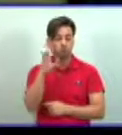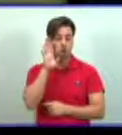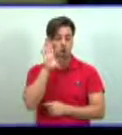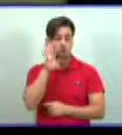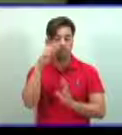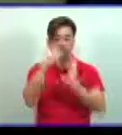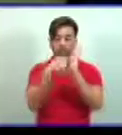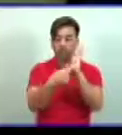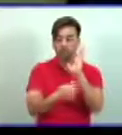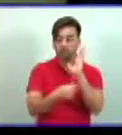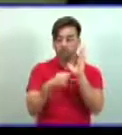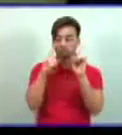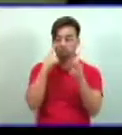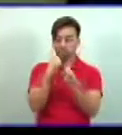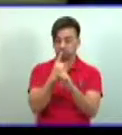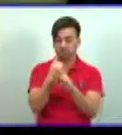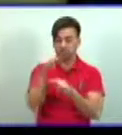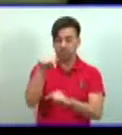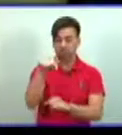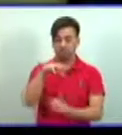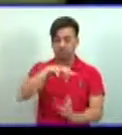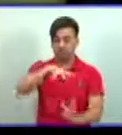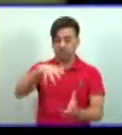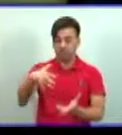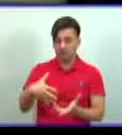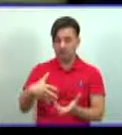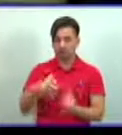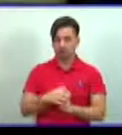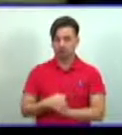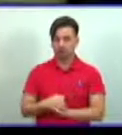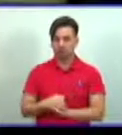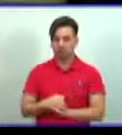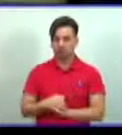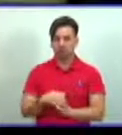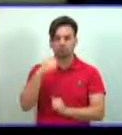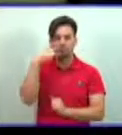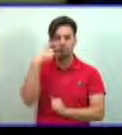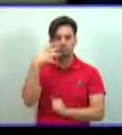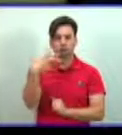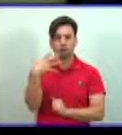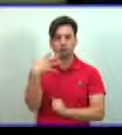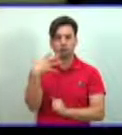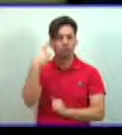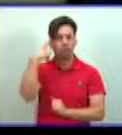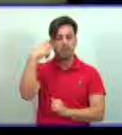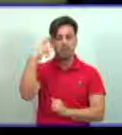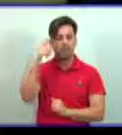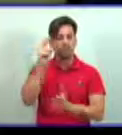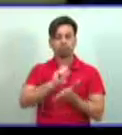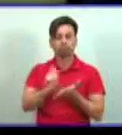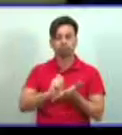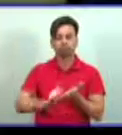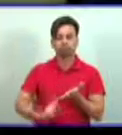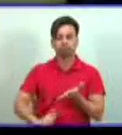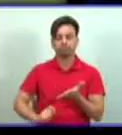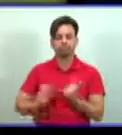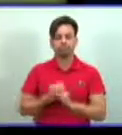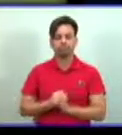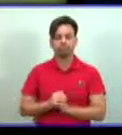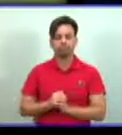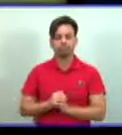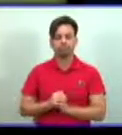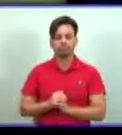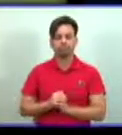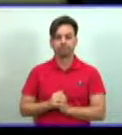que podemos decir muchos conceptos, podemos escribir de memoria incluso estos elementos que relacionan a la atmósfera con la vida,